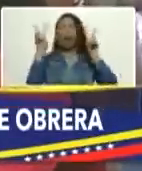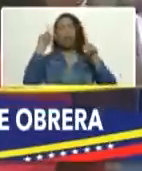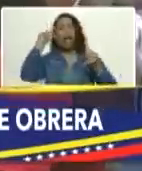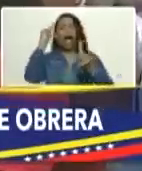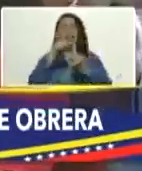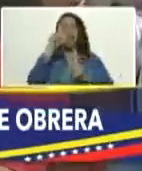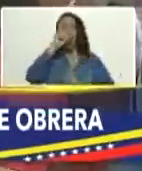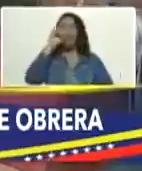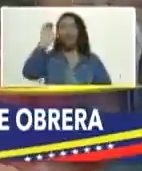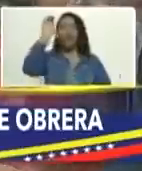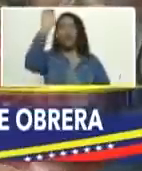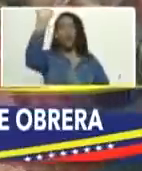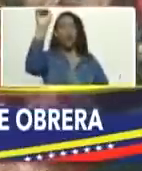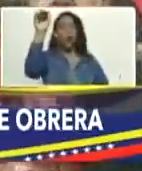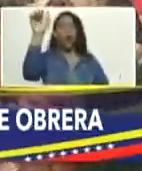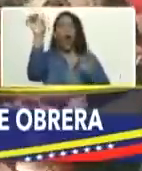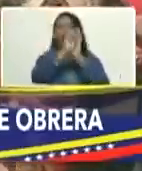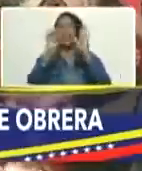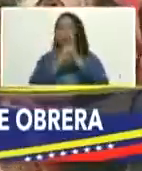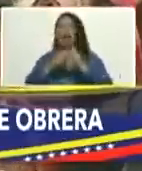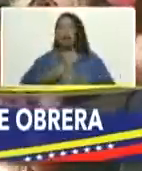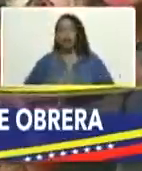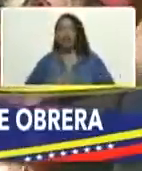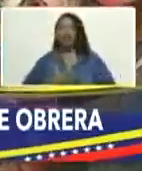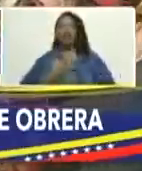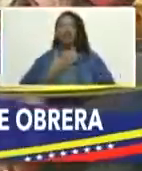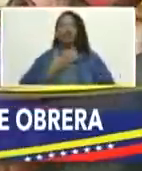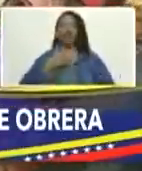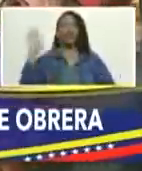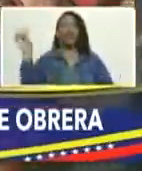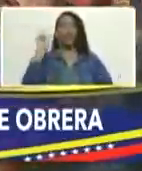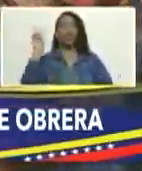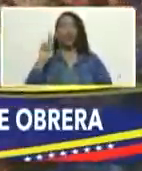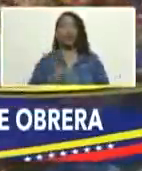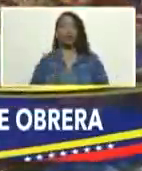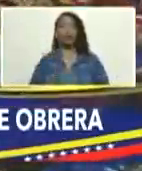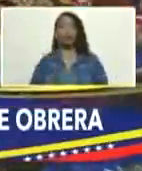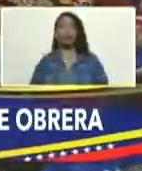años futuros, la etapa del renacimiento de Venezuela.